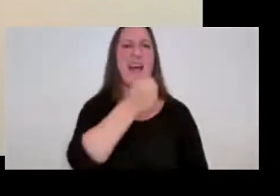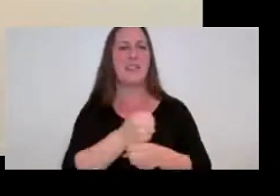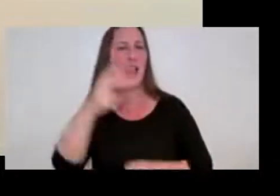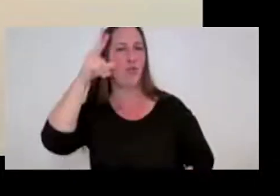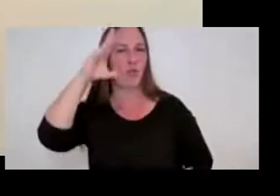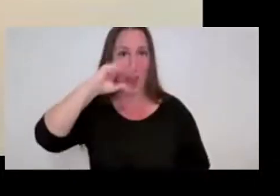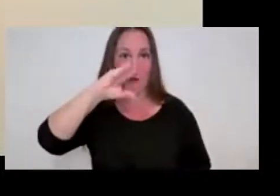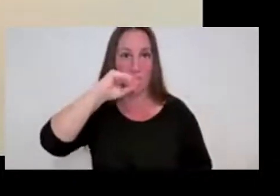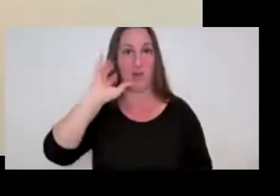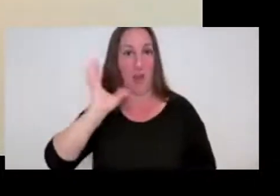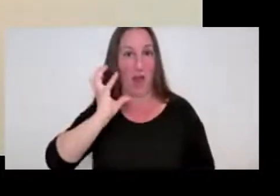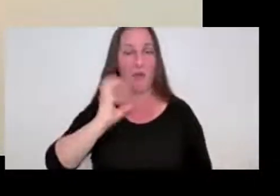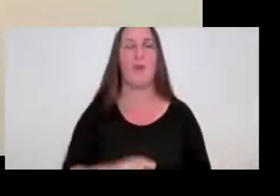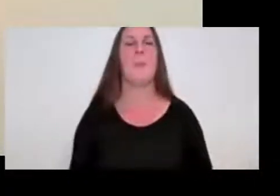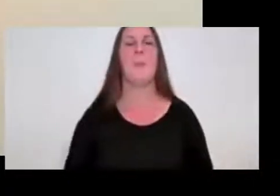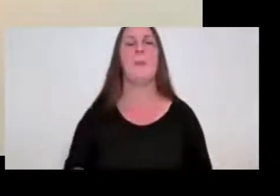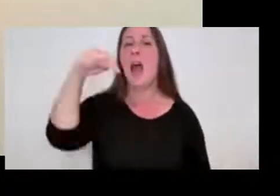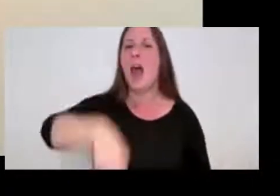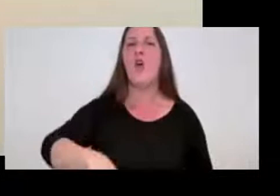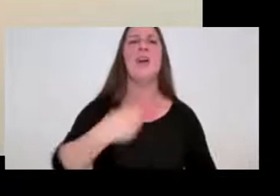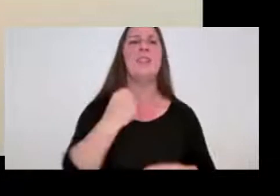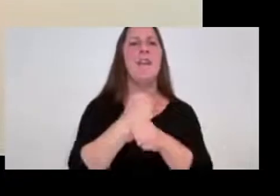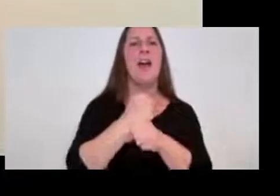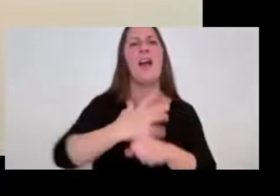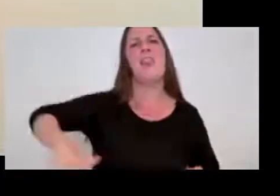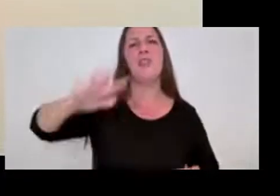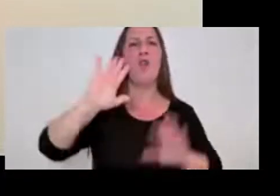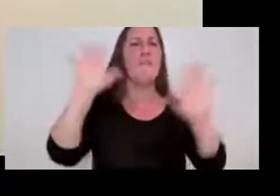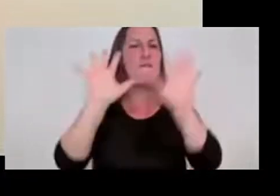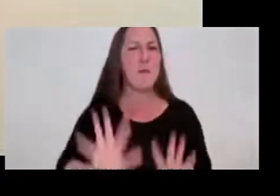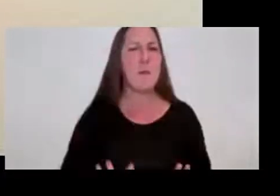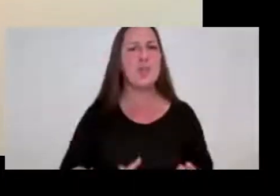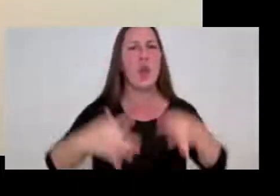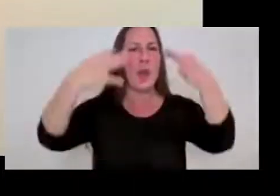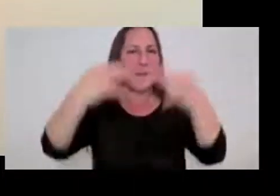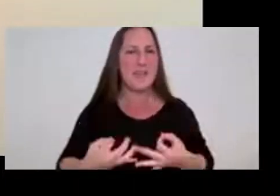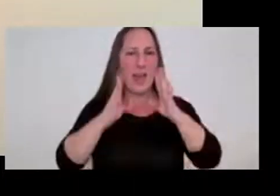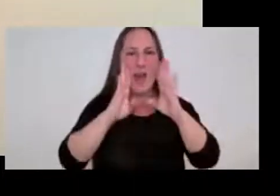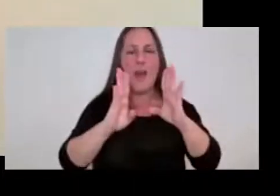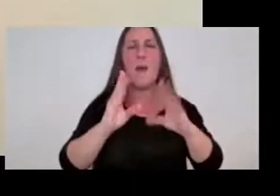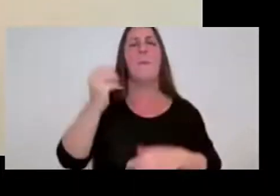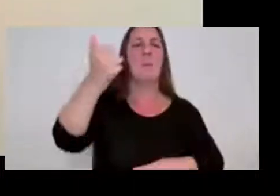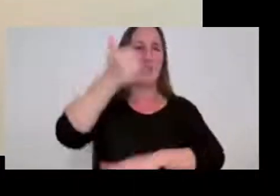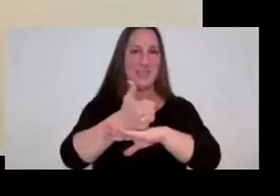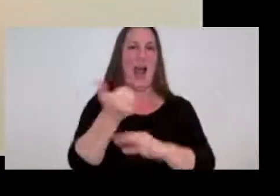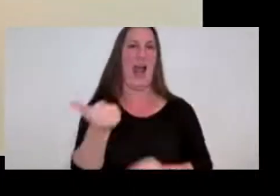horas. Actualmente se desempeña en la División Formación y Especialidad Presencial de la AEFIP.